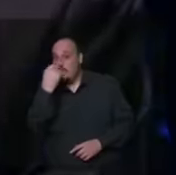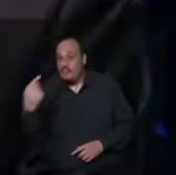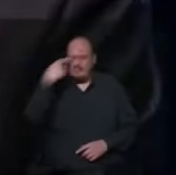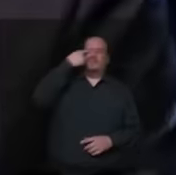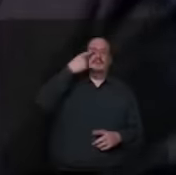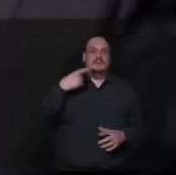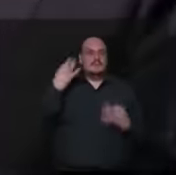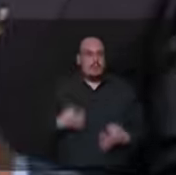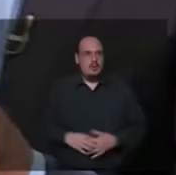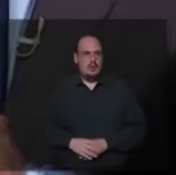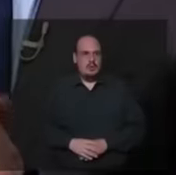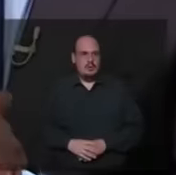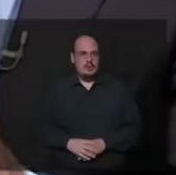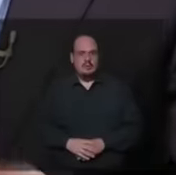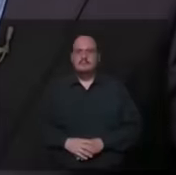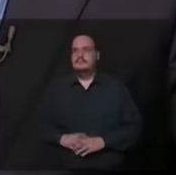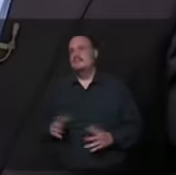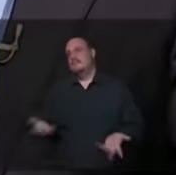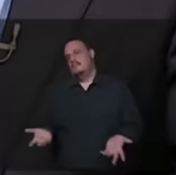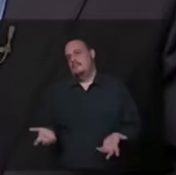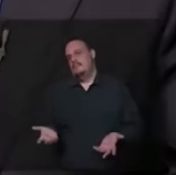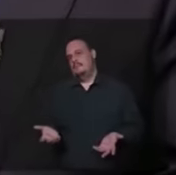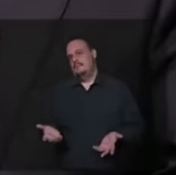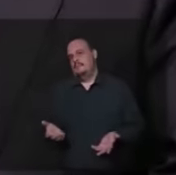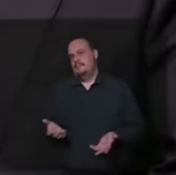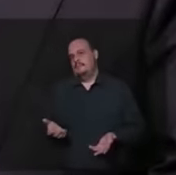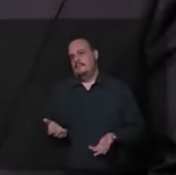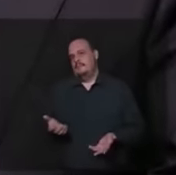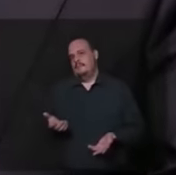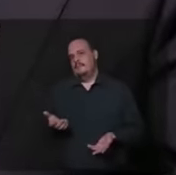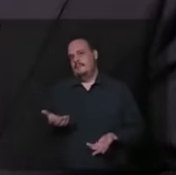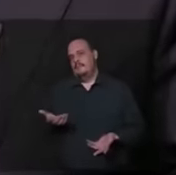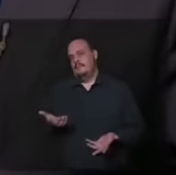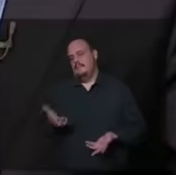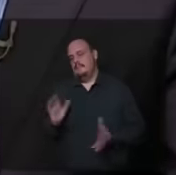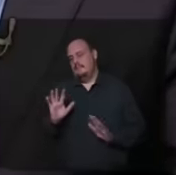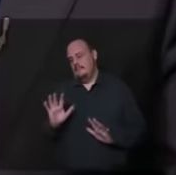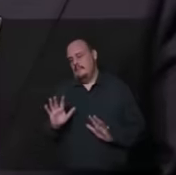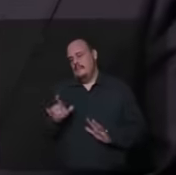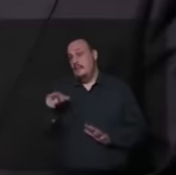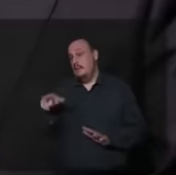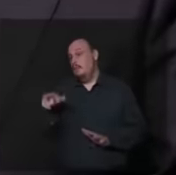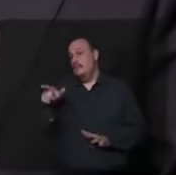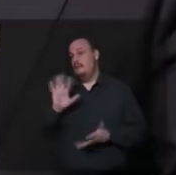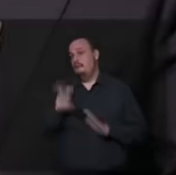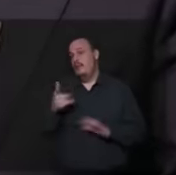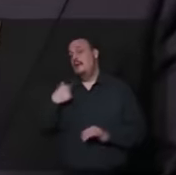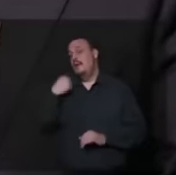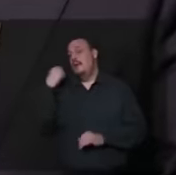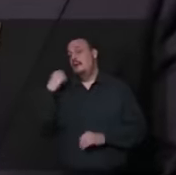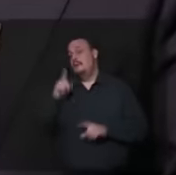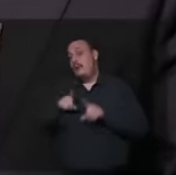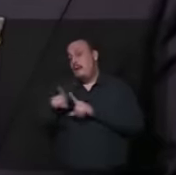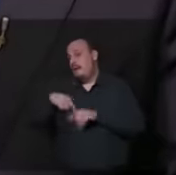Javier, entiendo que hiciste tu carrera más que como economista, como standupero de televisión,